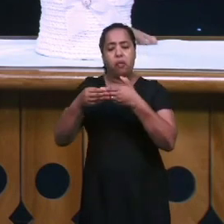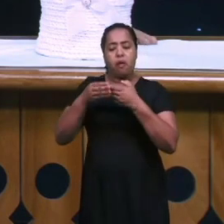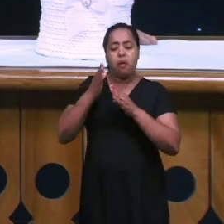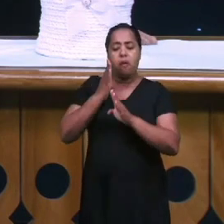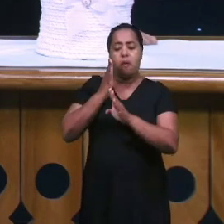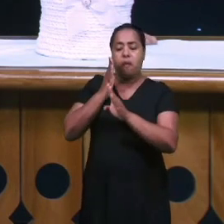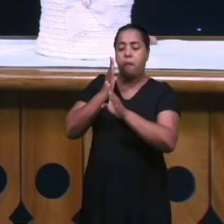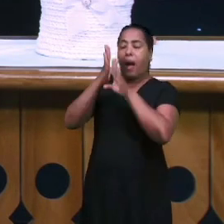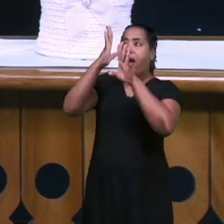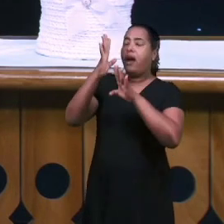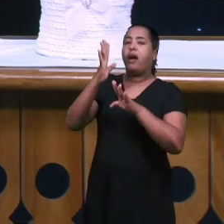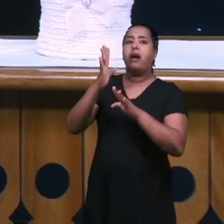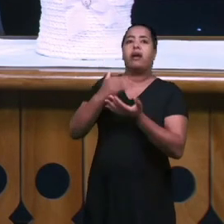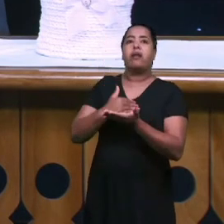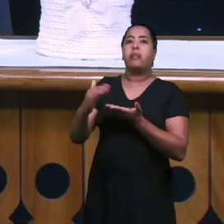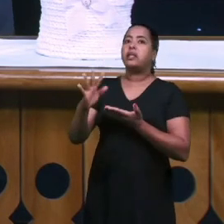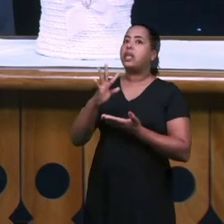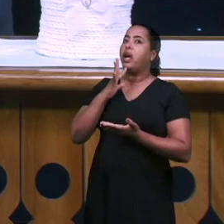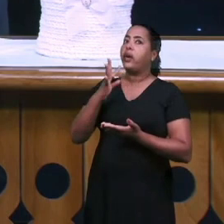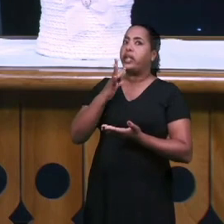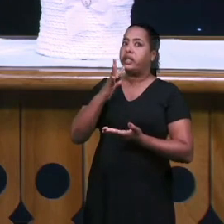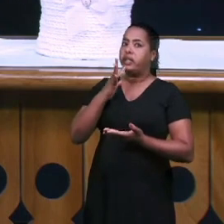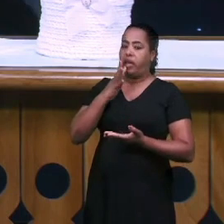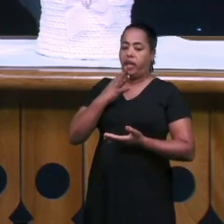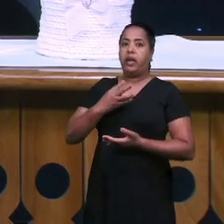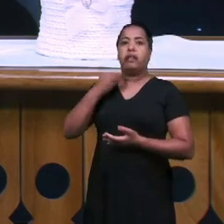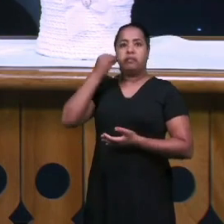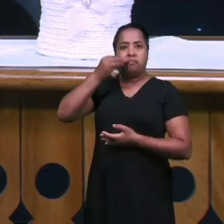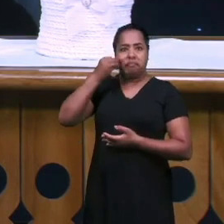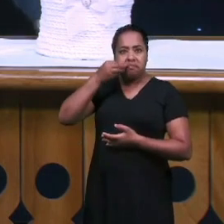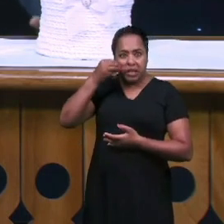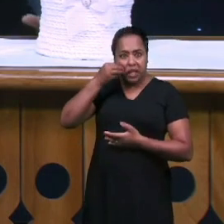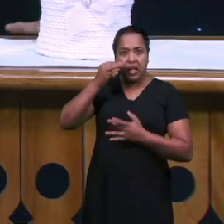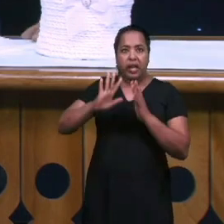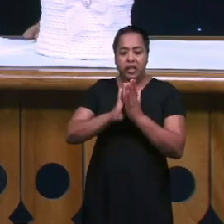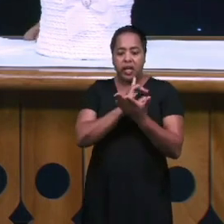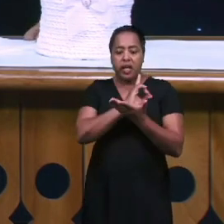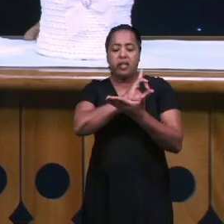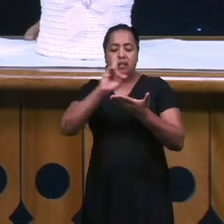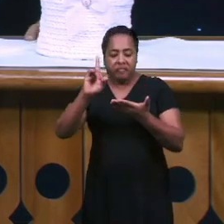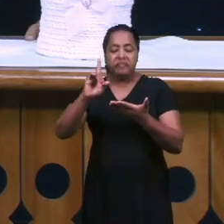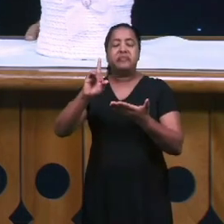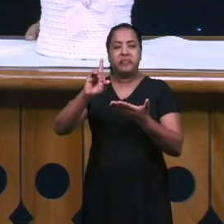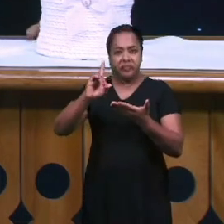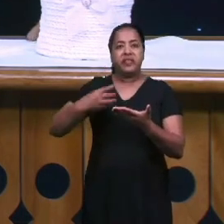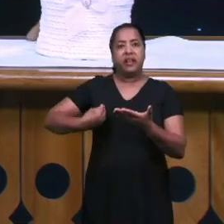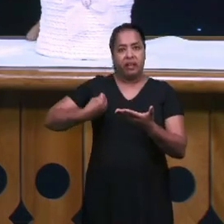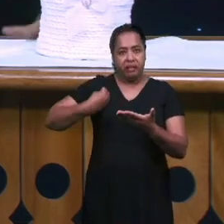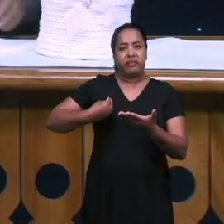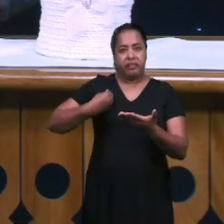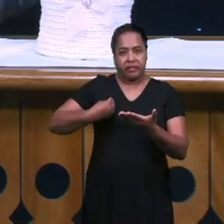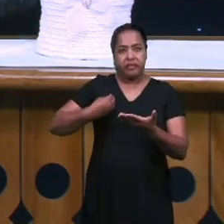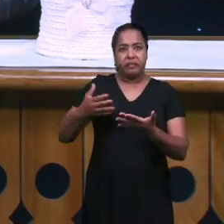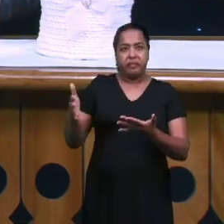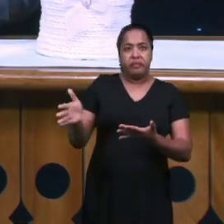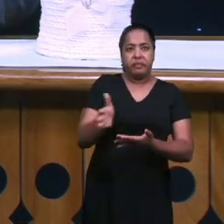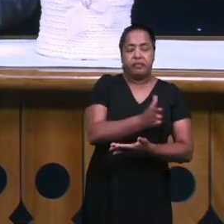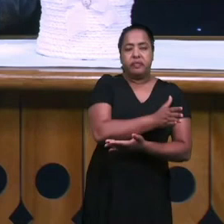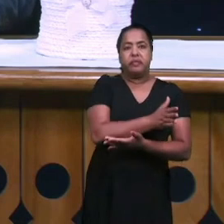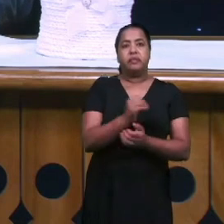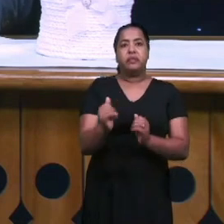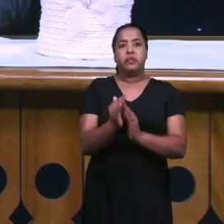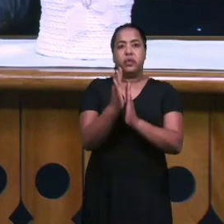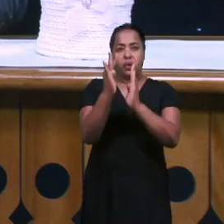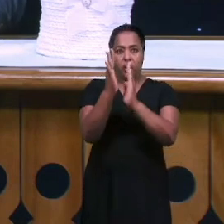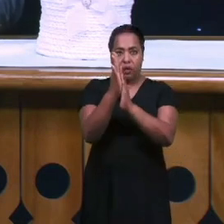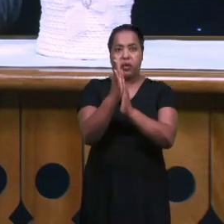sido descubierto y el hombre pasa a tener una real experiencia con el Evangelio. Gloria a Jesús. Vamos a estar cantando